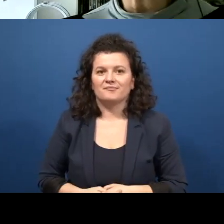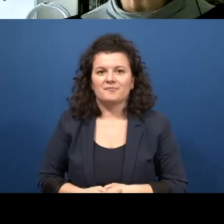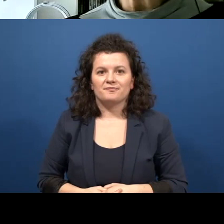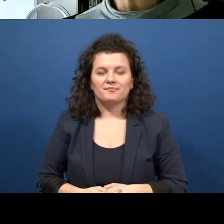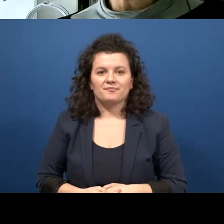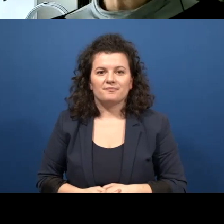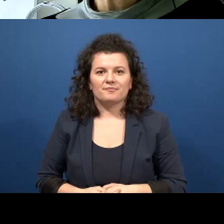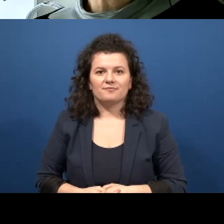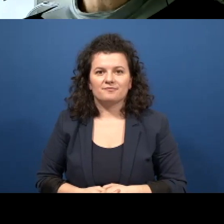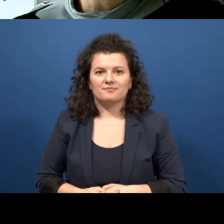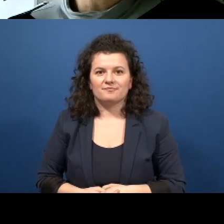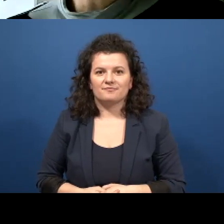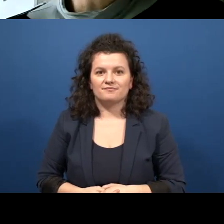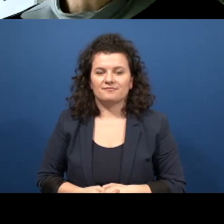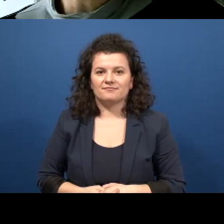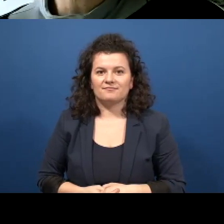Entonces,